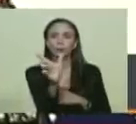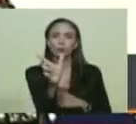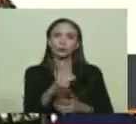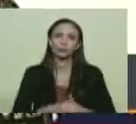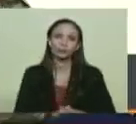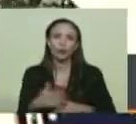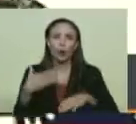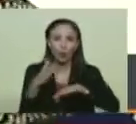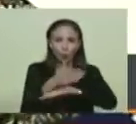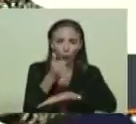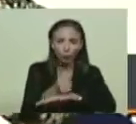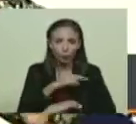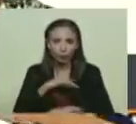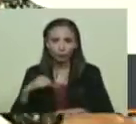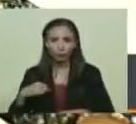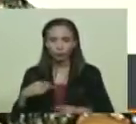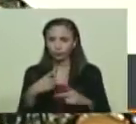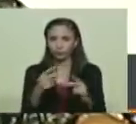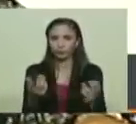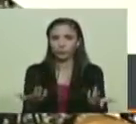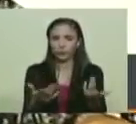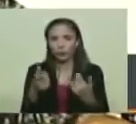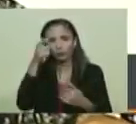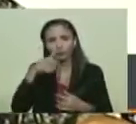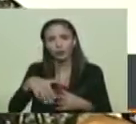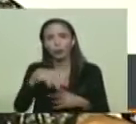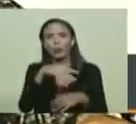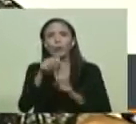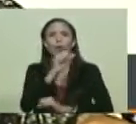culpa tenemos si el pueblo votó por nosotros?